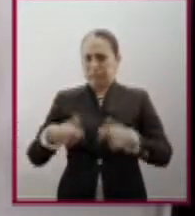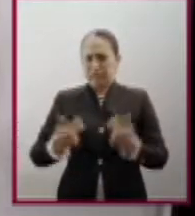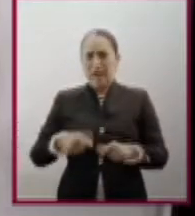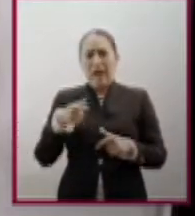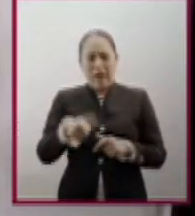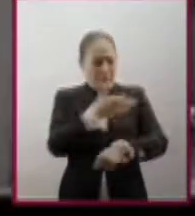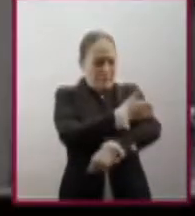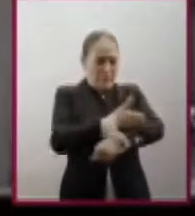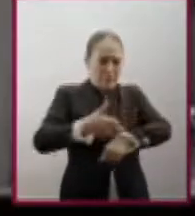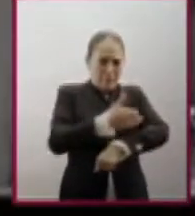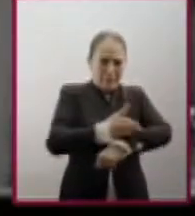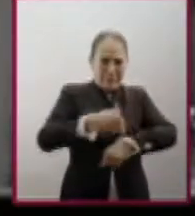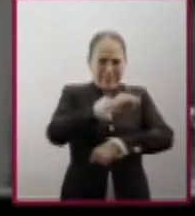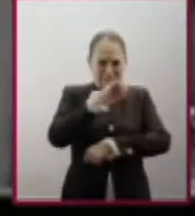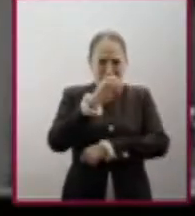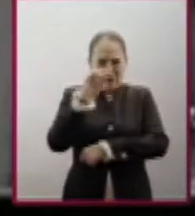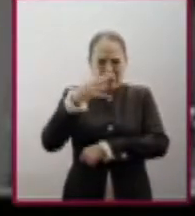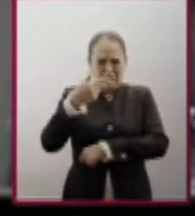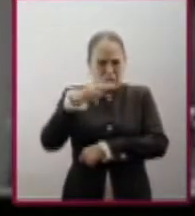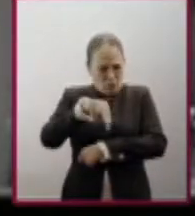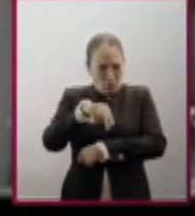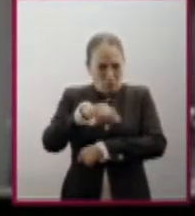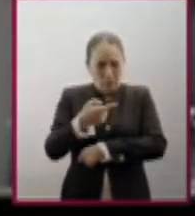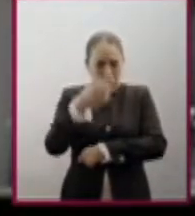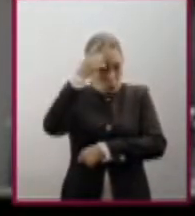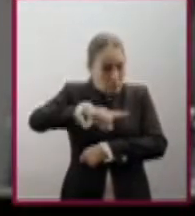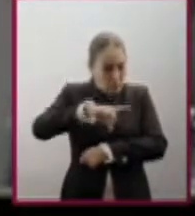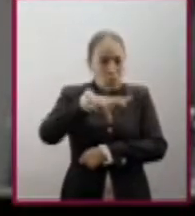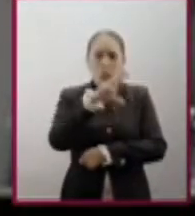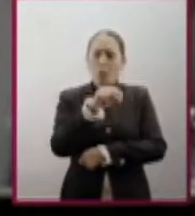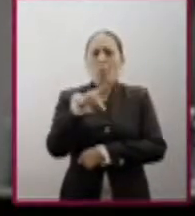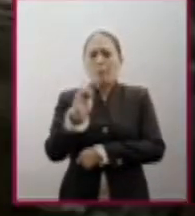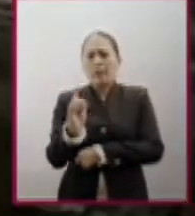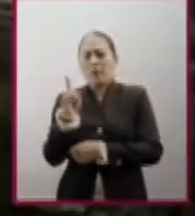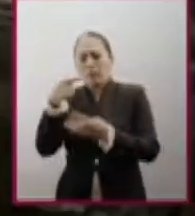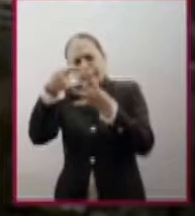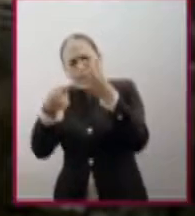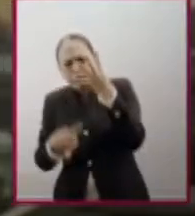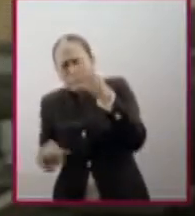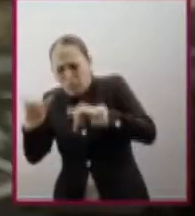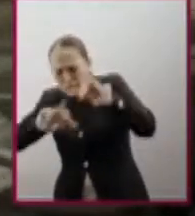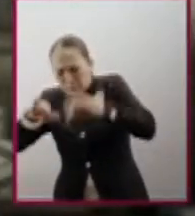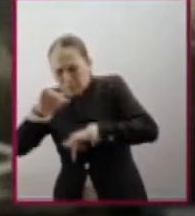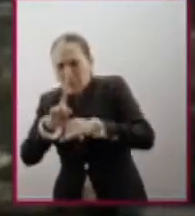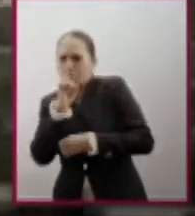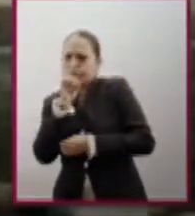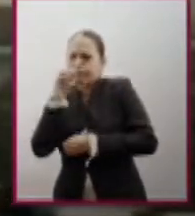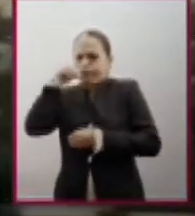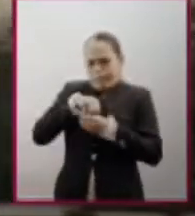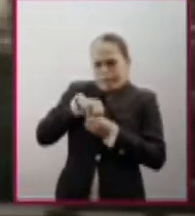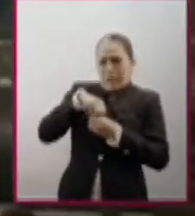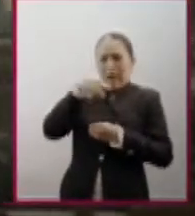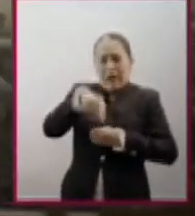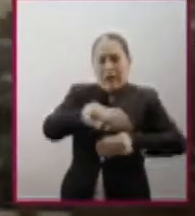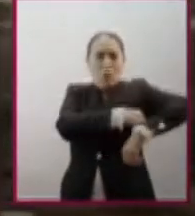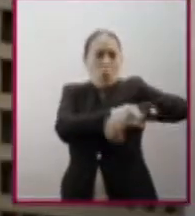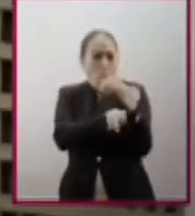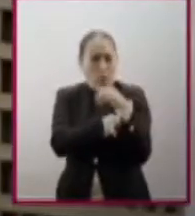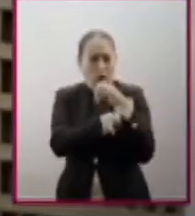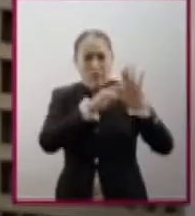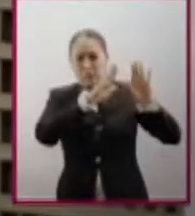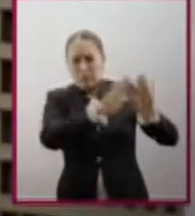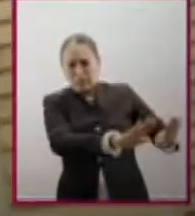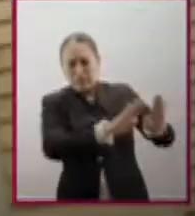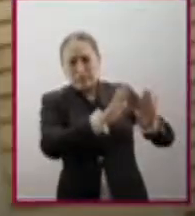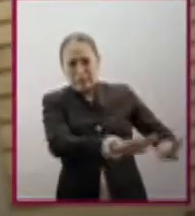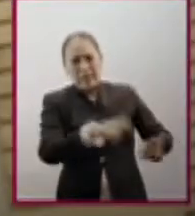es de la familia Pemberton, pero sigue siendo un secreto que se mantiene guardado en una caja fuerte en las oficinas de esta transnacional